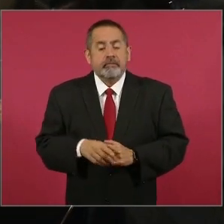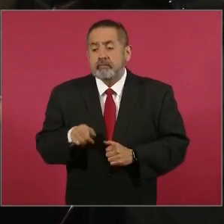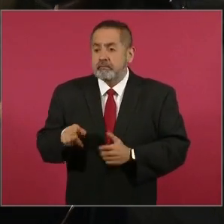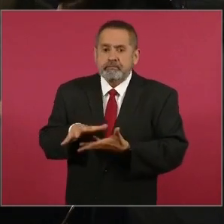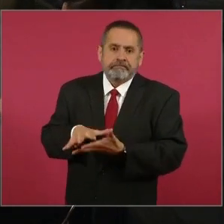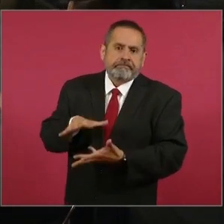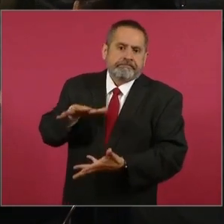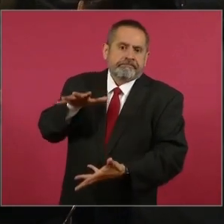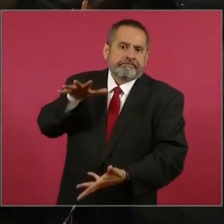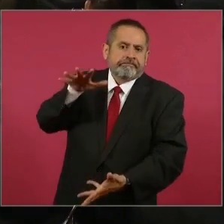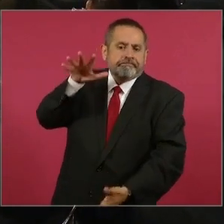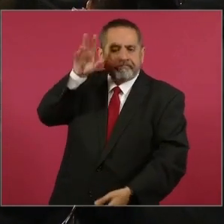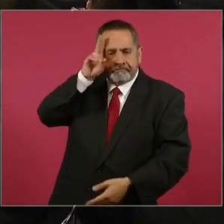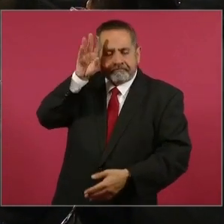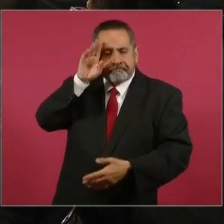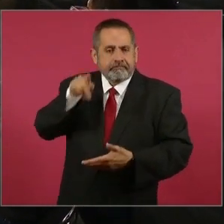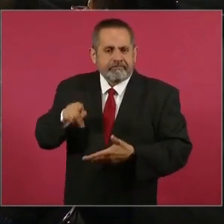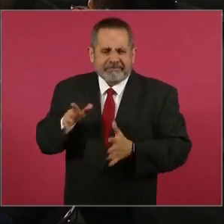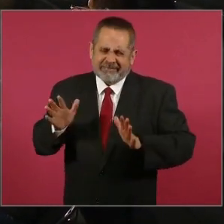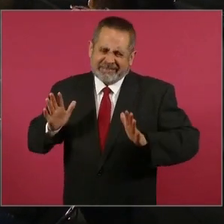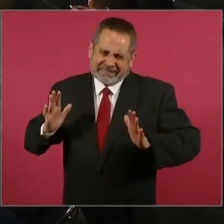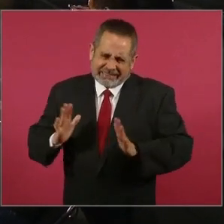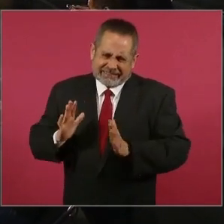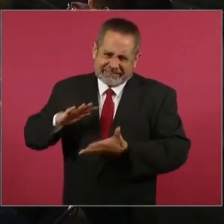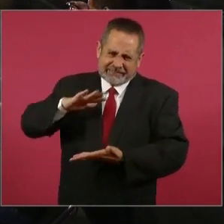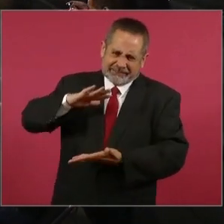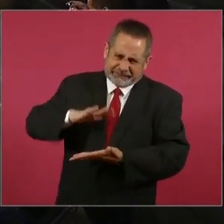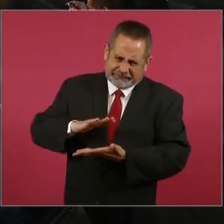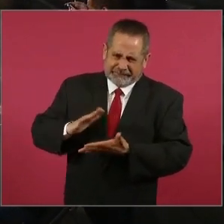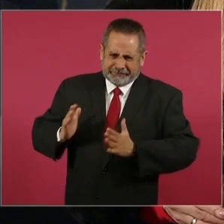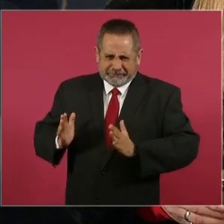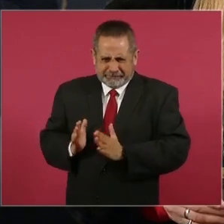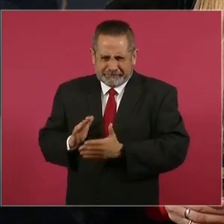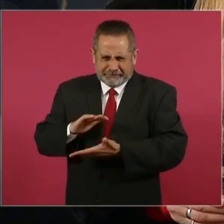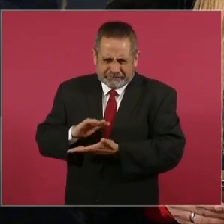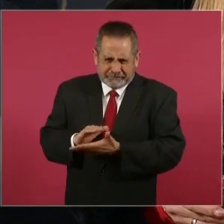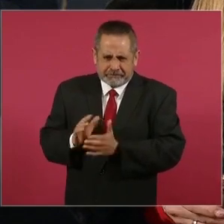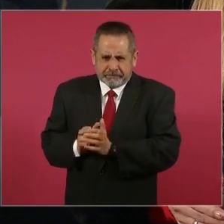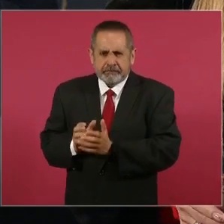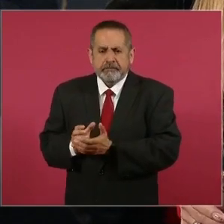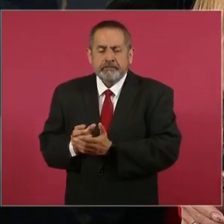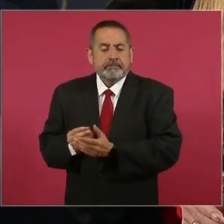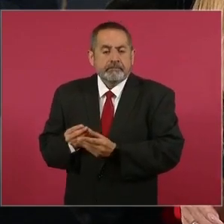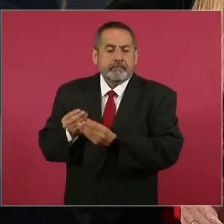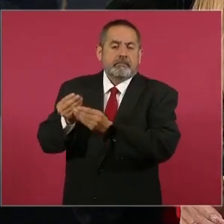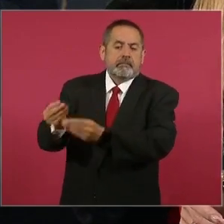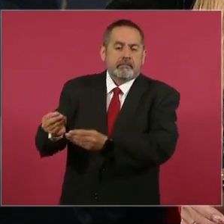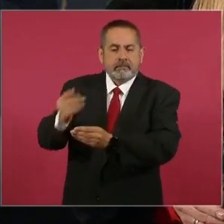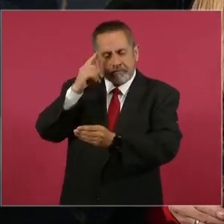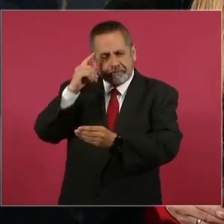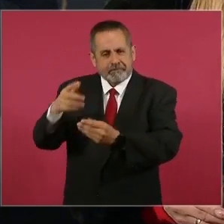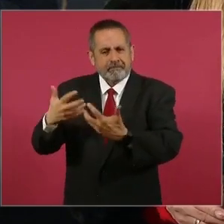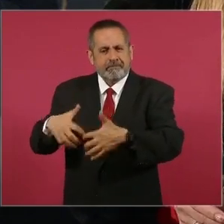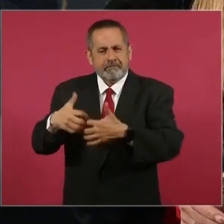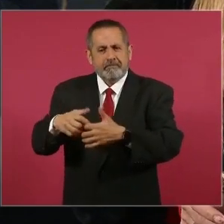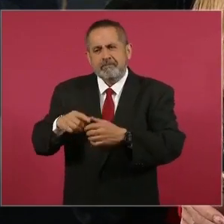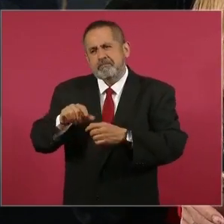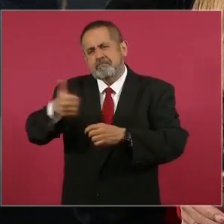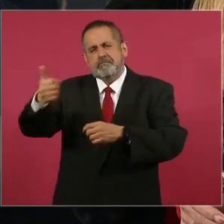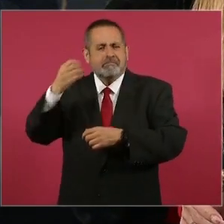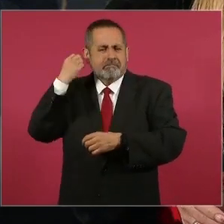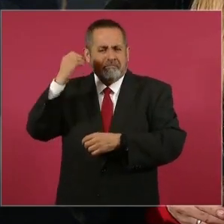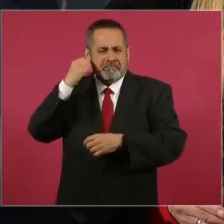Eh Pues están compact estándolo y enviándolo a una cementera un destino eh fuera del estado de